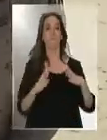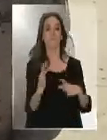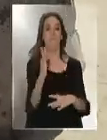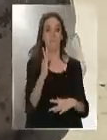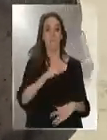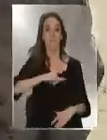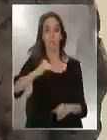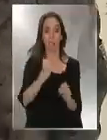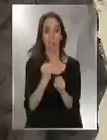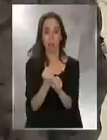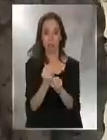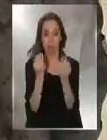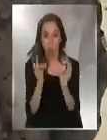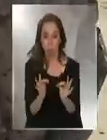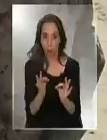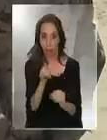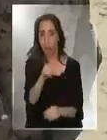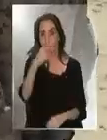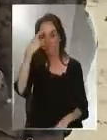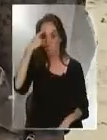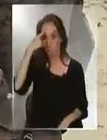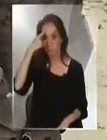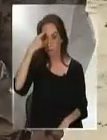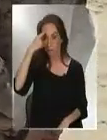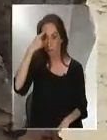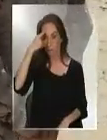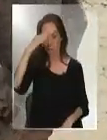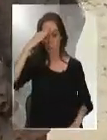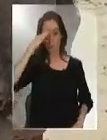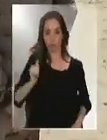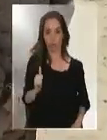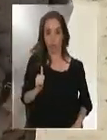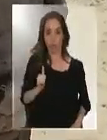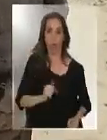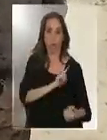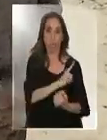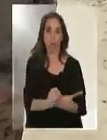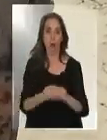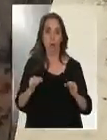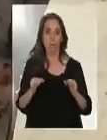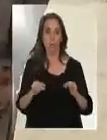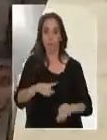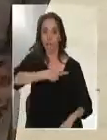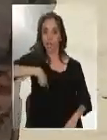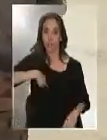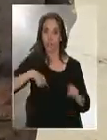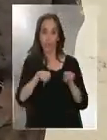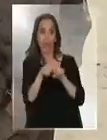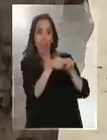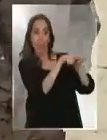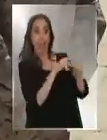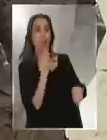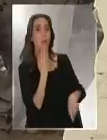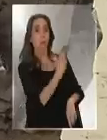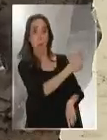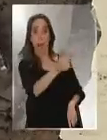trabajando de esa misma forma. Piense que los soldados de operaciones especiales somos diferentes en cuanto